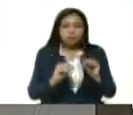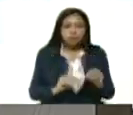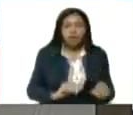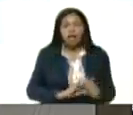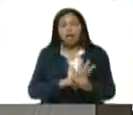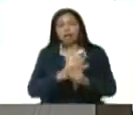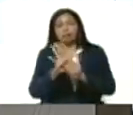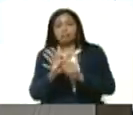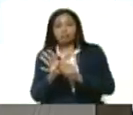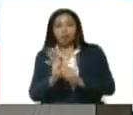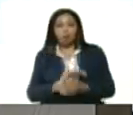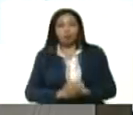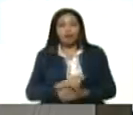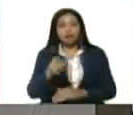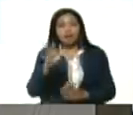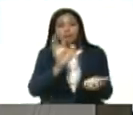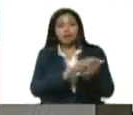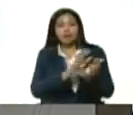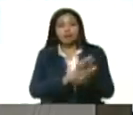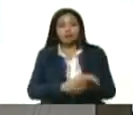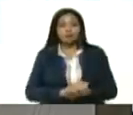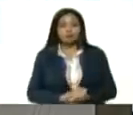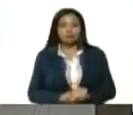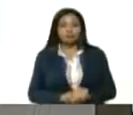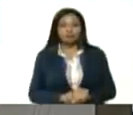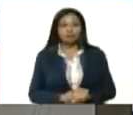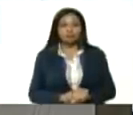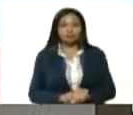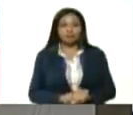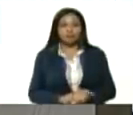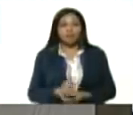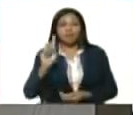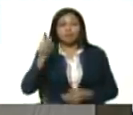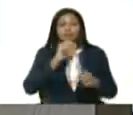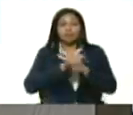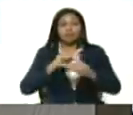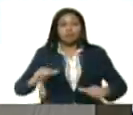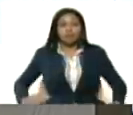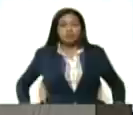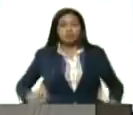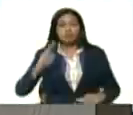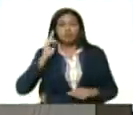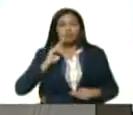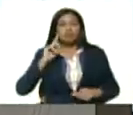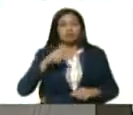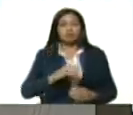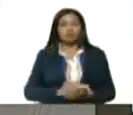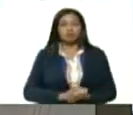por COVID-19. Y la Fuerza Armada Nacional Bolivariana,